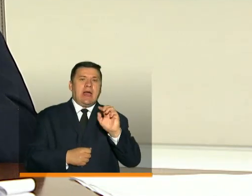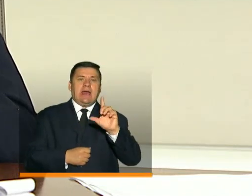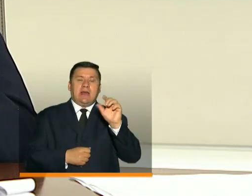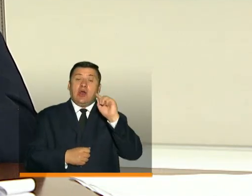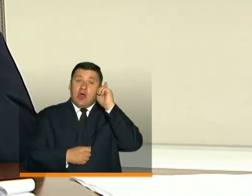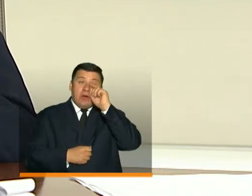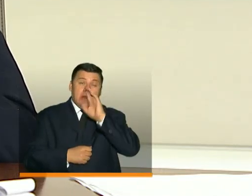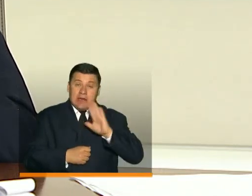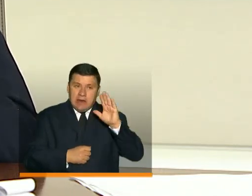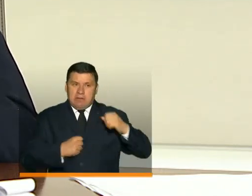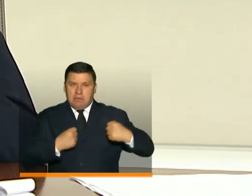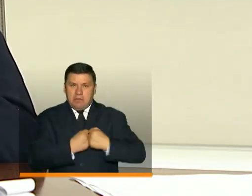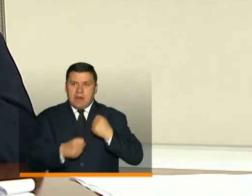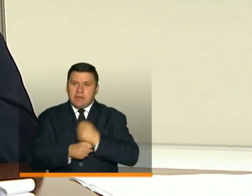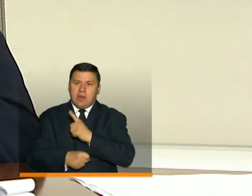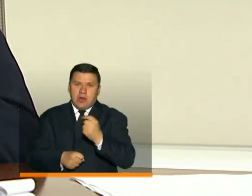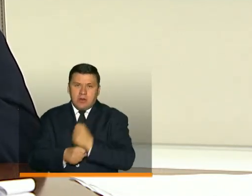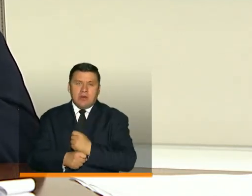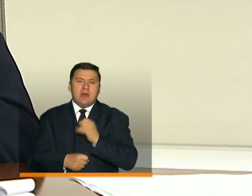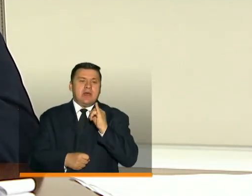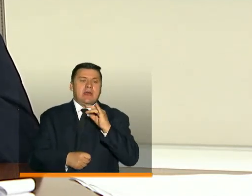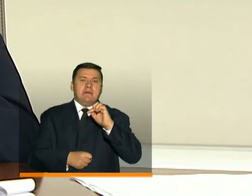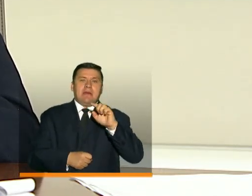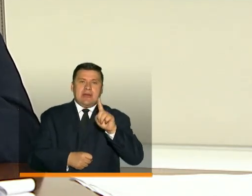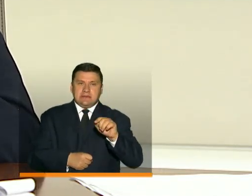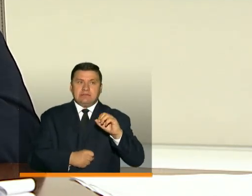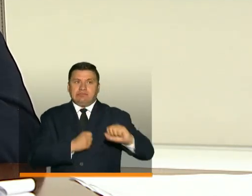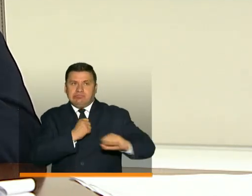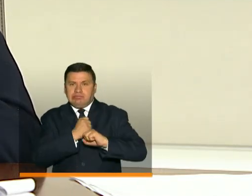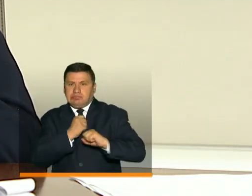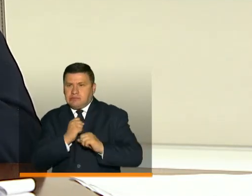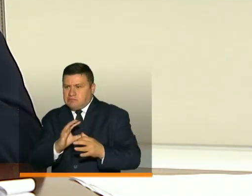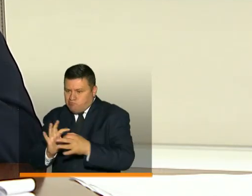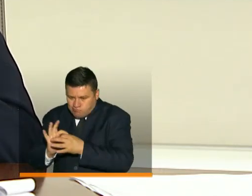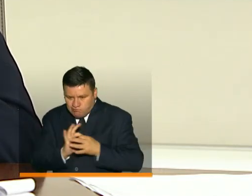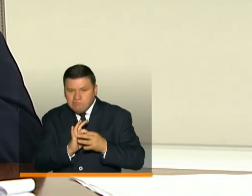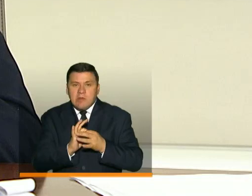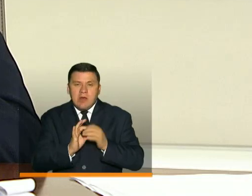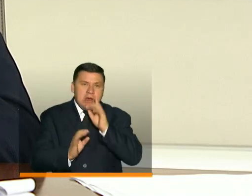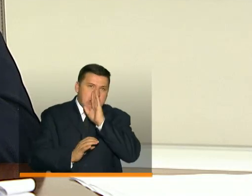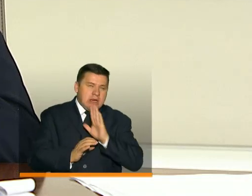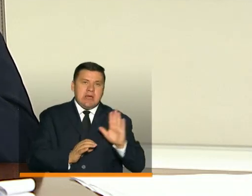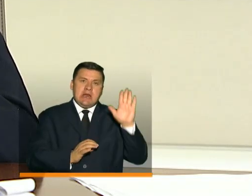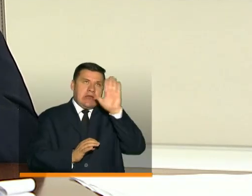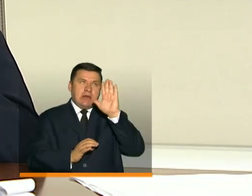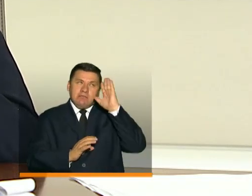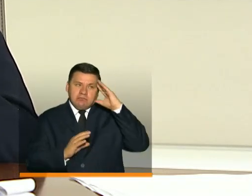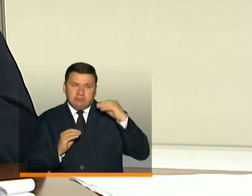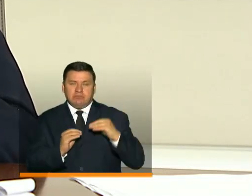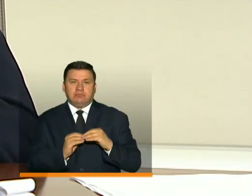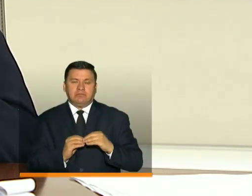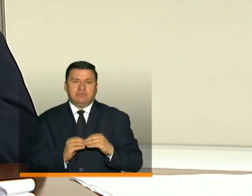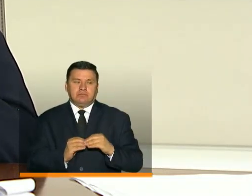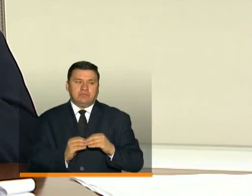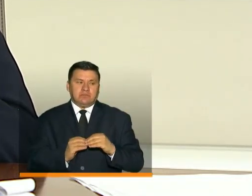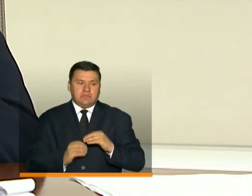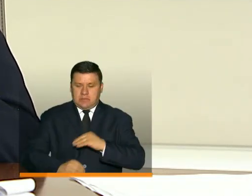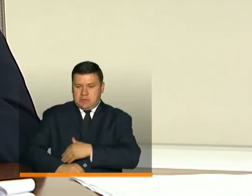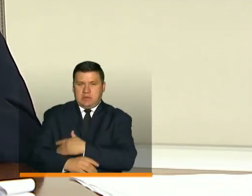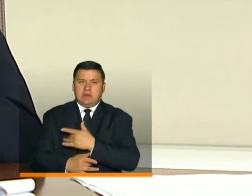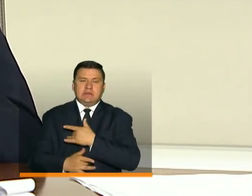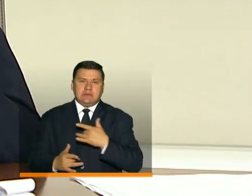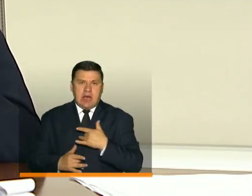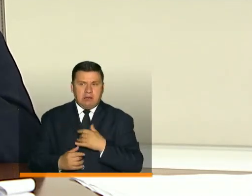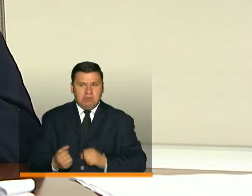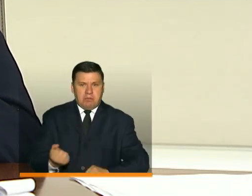Gobierno Nacional, empleadores, las propias IPS y muchas veces los territorios nacionales, y el propio Ministerio de